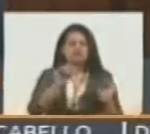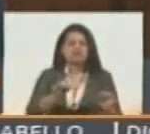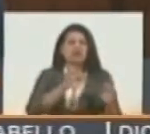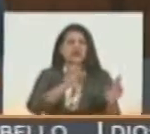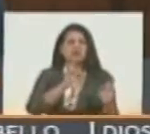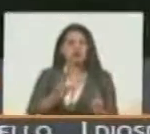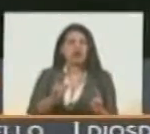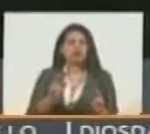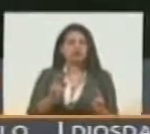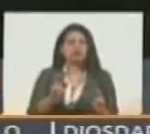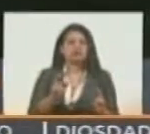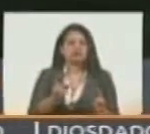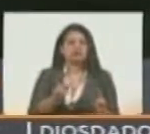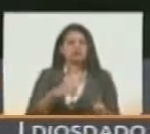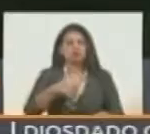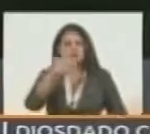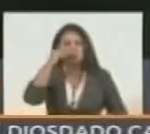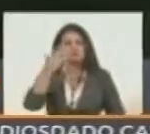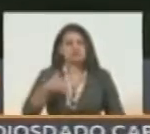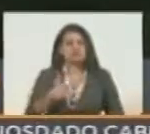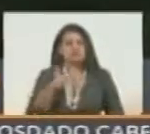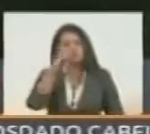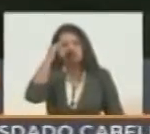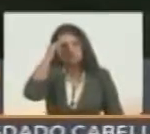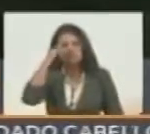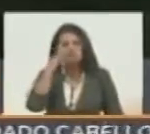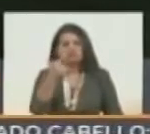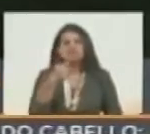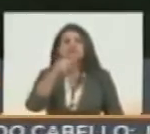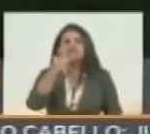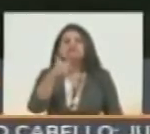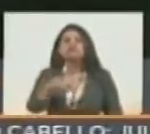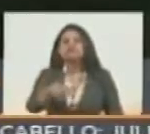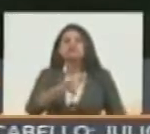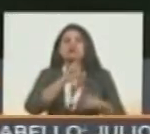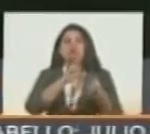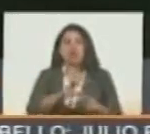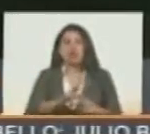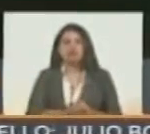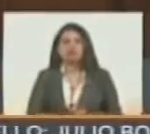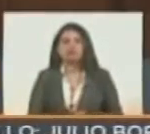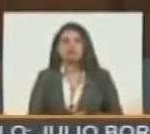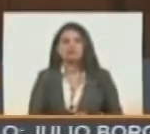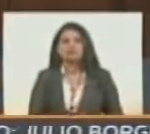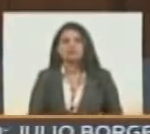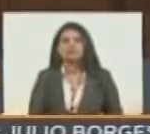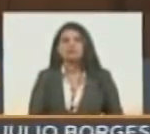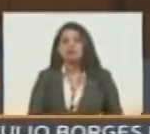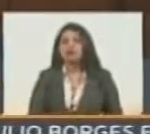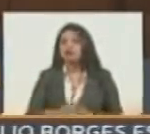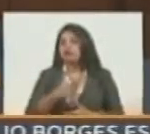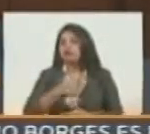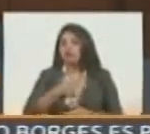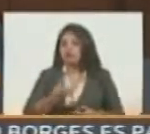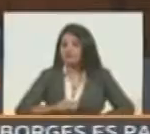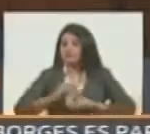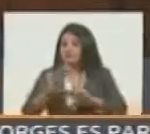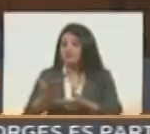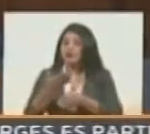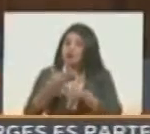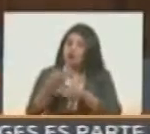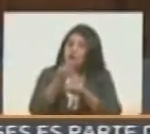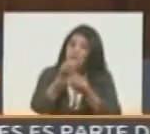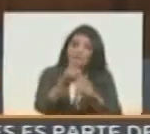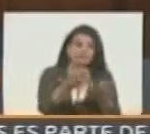en el panorama, en el horizonte. Así que me permito compartir esta alegría junto con todo el